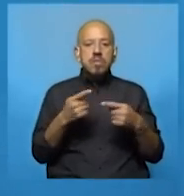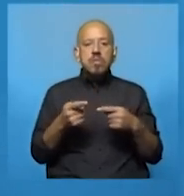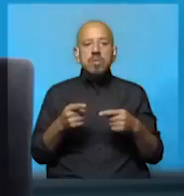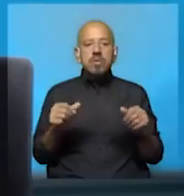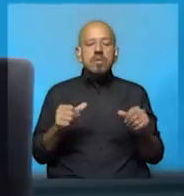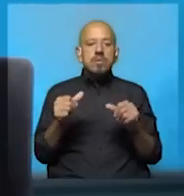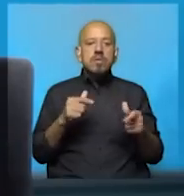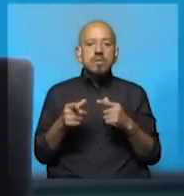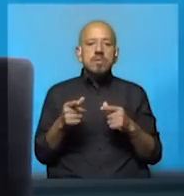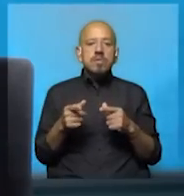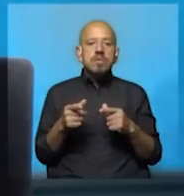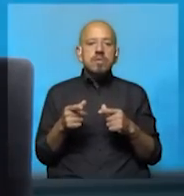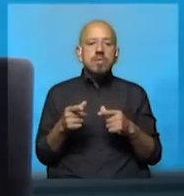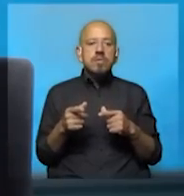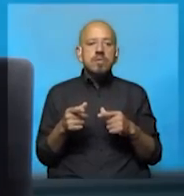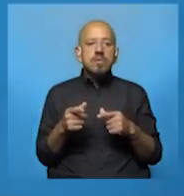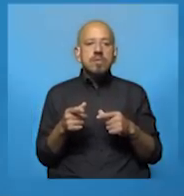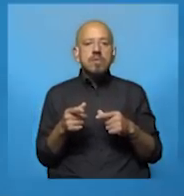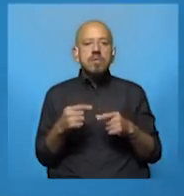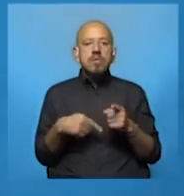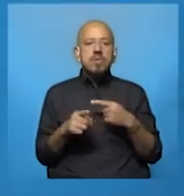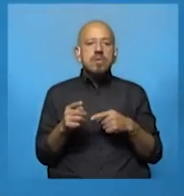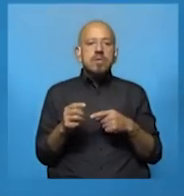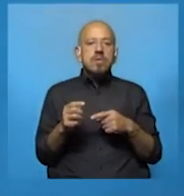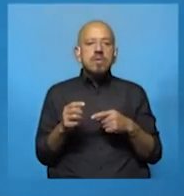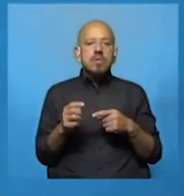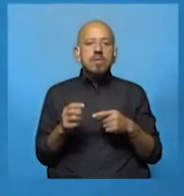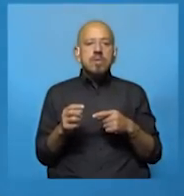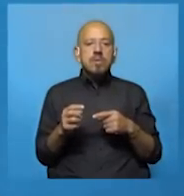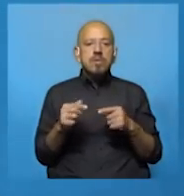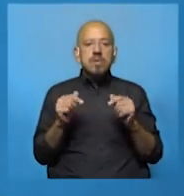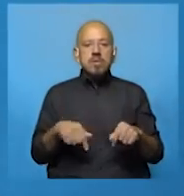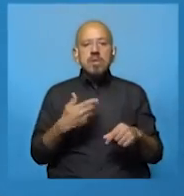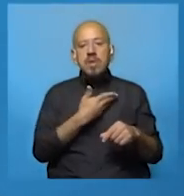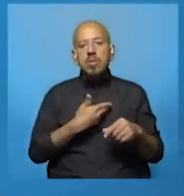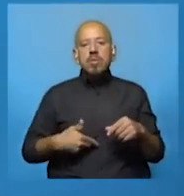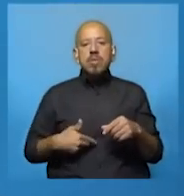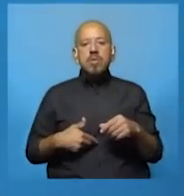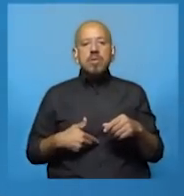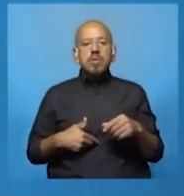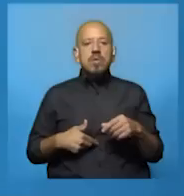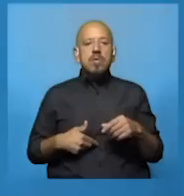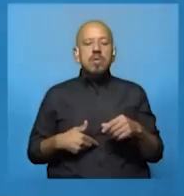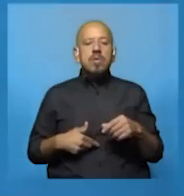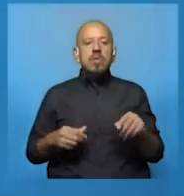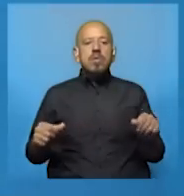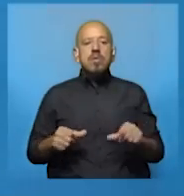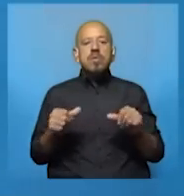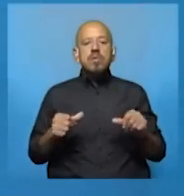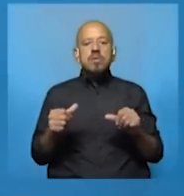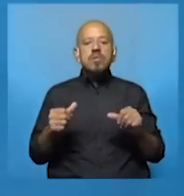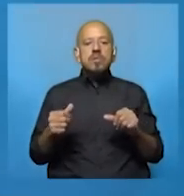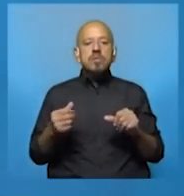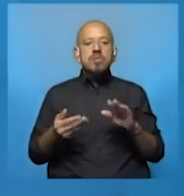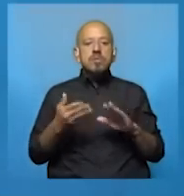Uruguay hasta ahora no No es novedad de hecho por ejemplo este gobierno generó más facilidades